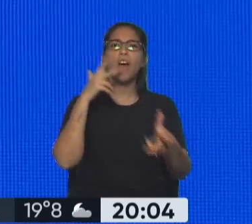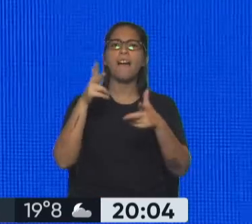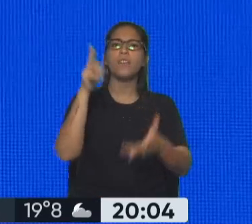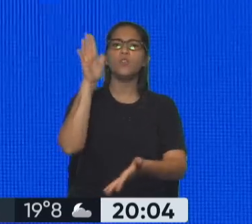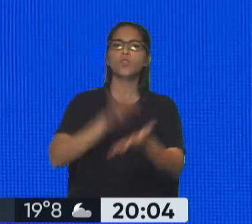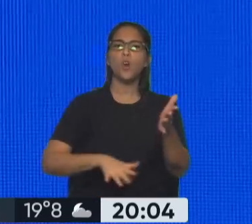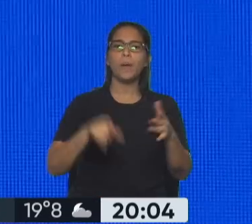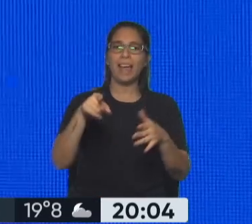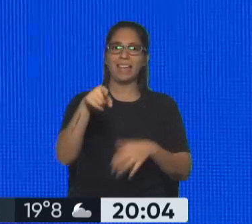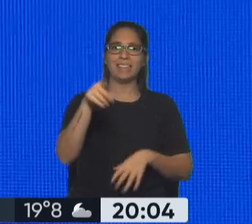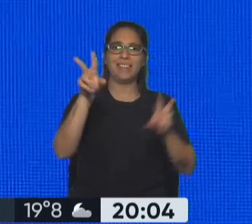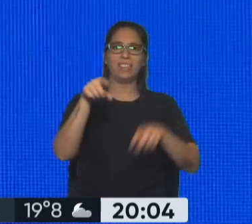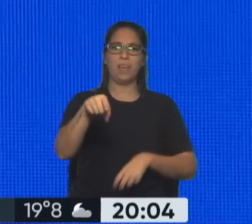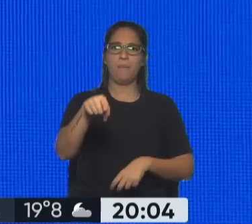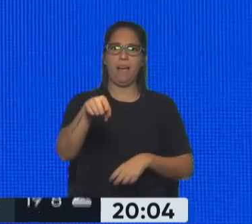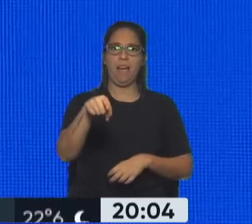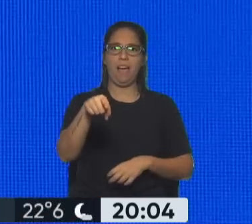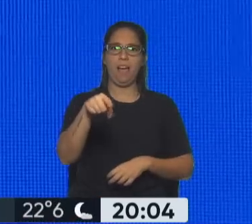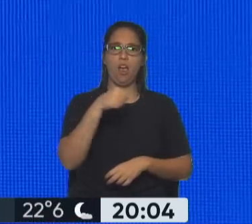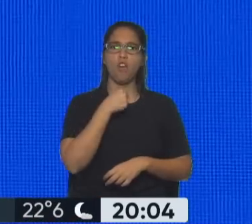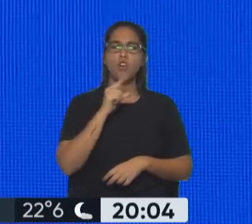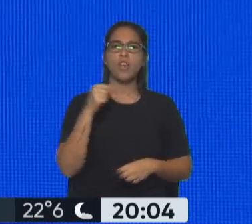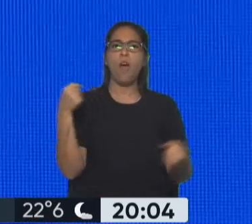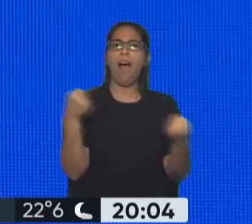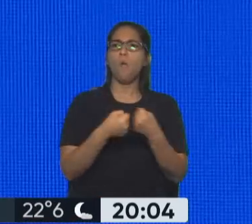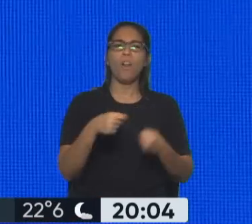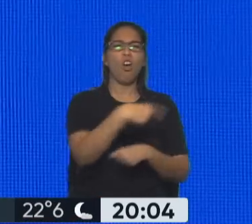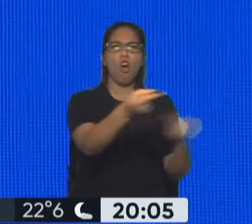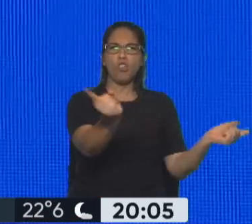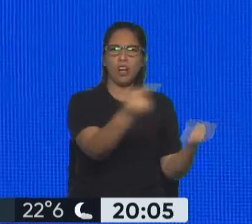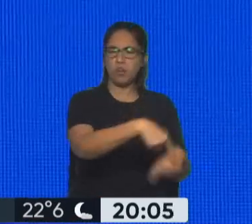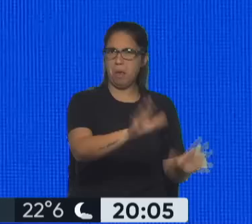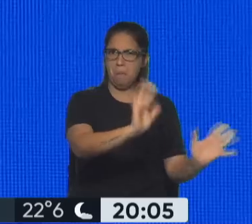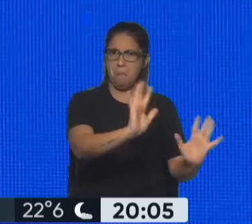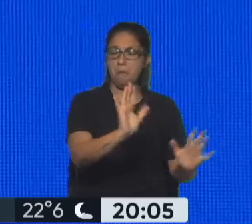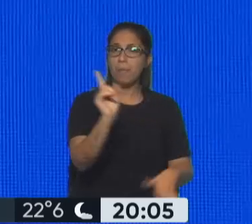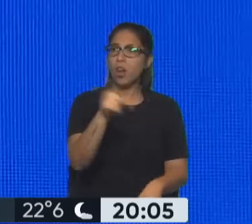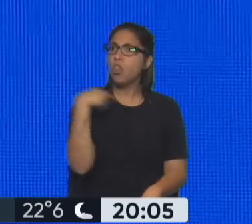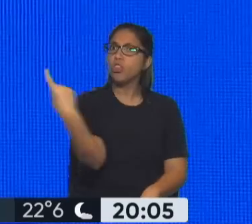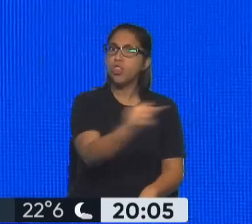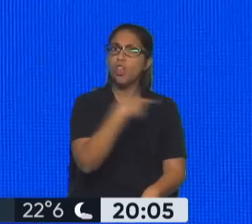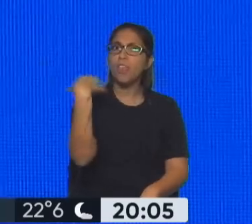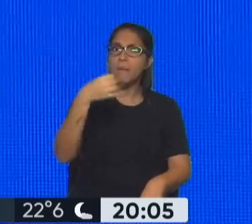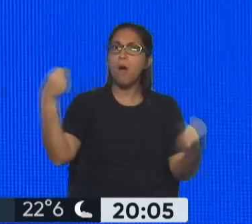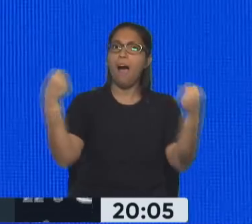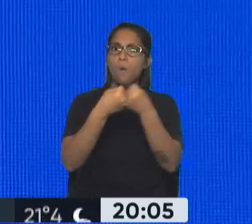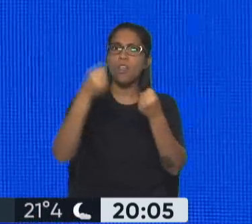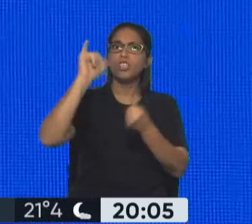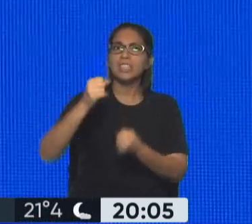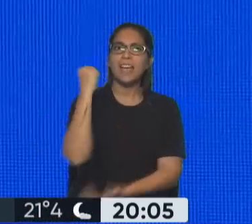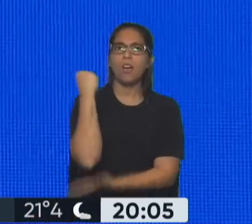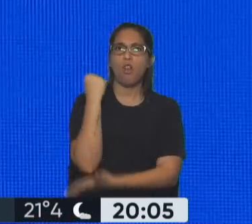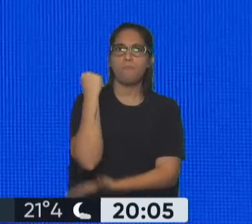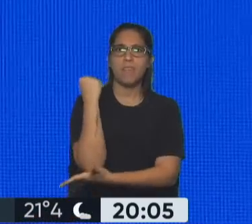de esto. No quiero ponerme de acuerdo en todo lo demás, pero tenemos que tener un acuerdo en esto para que el